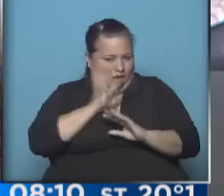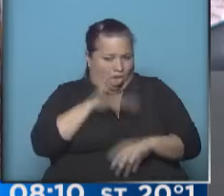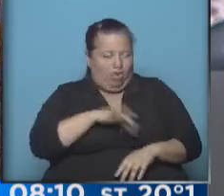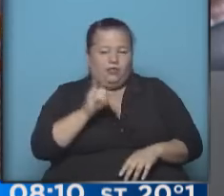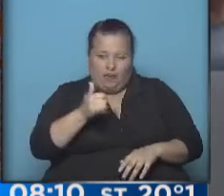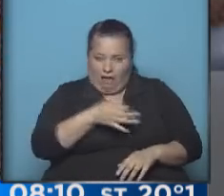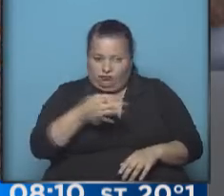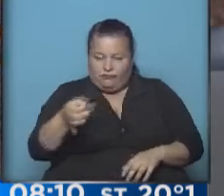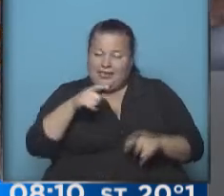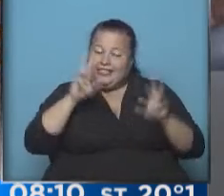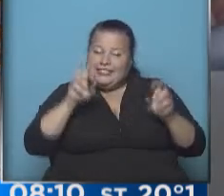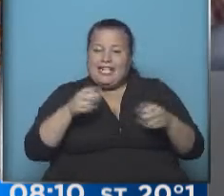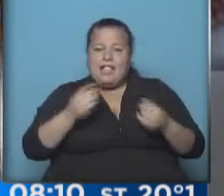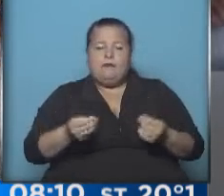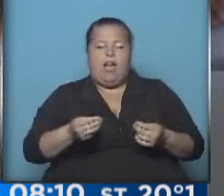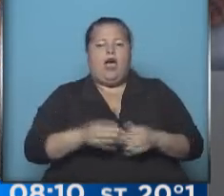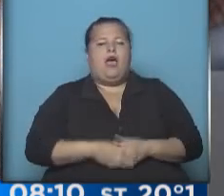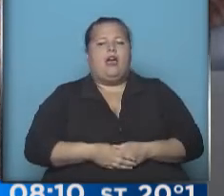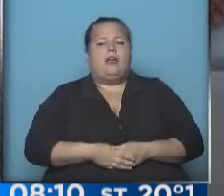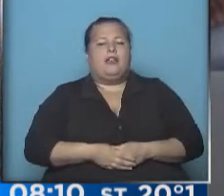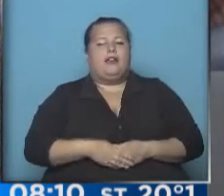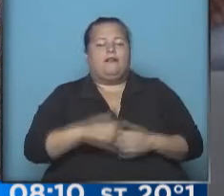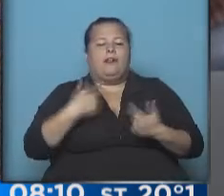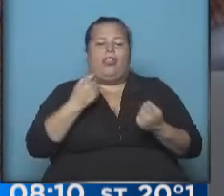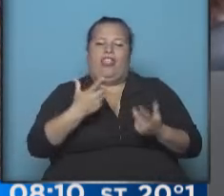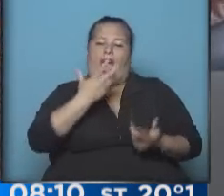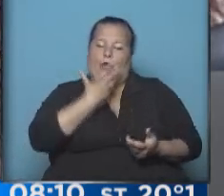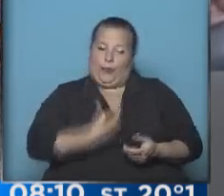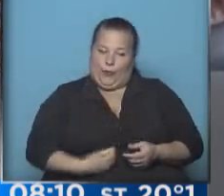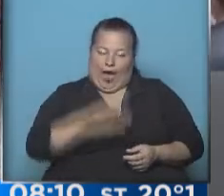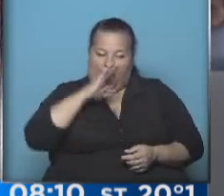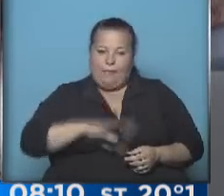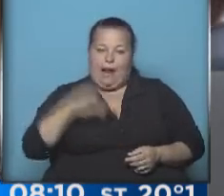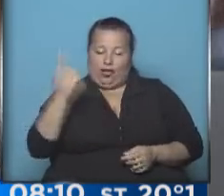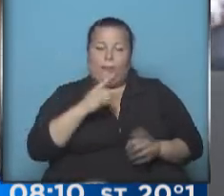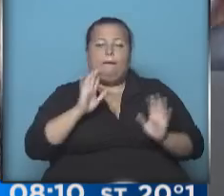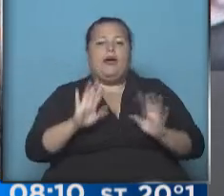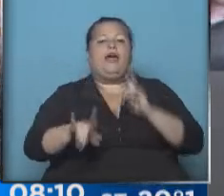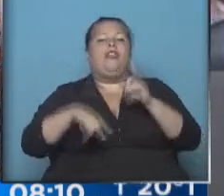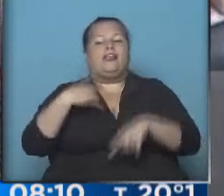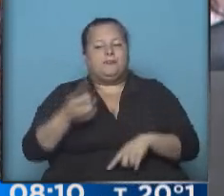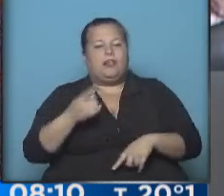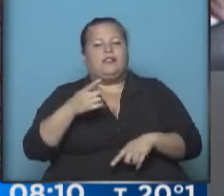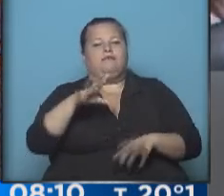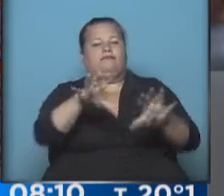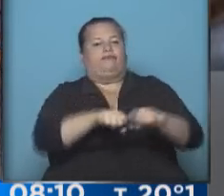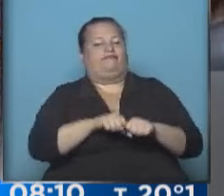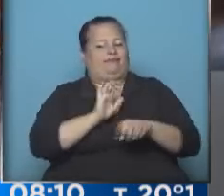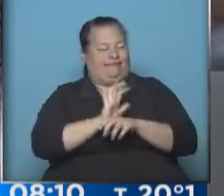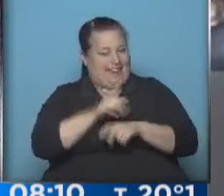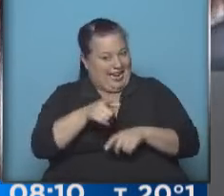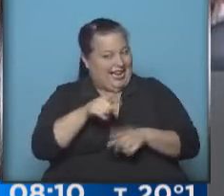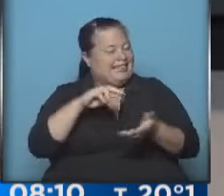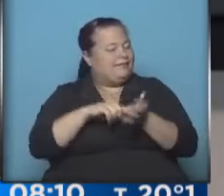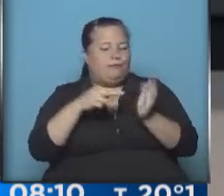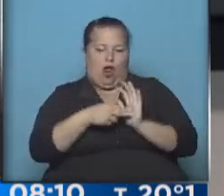cual es el tema es se se se se da un alivio se supone que es un alivio para todo pero después hay alguien que se lo apropia ese alivio Ese es el